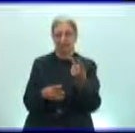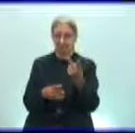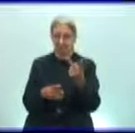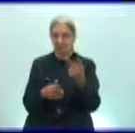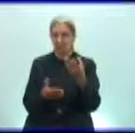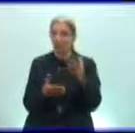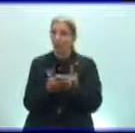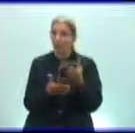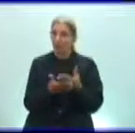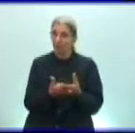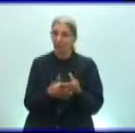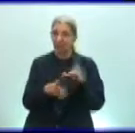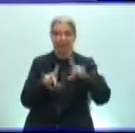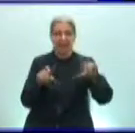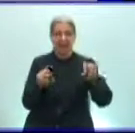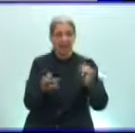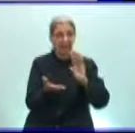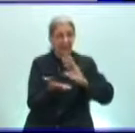a continuación,